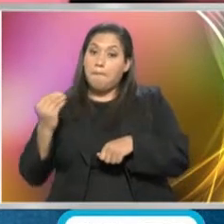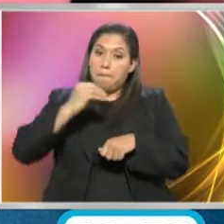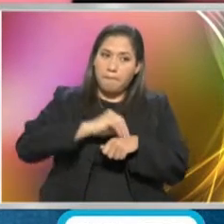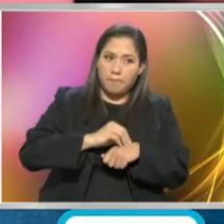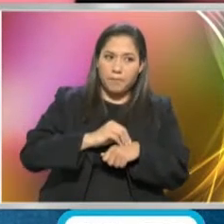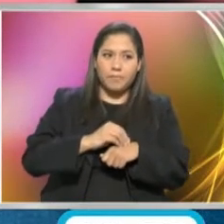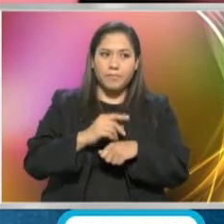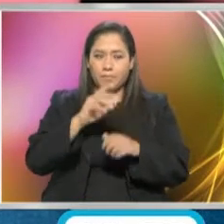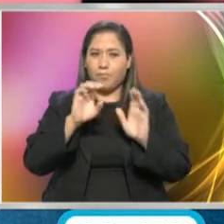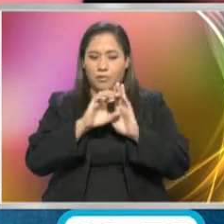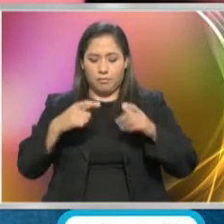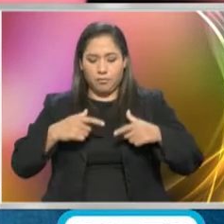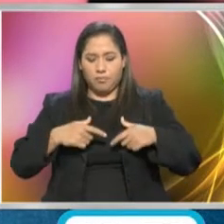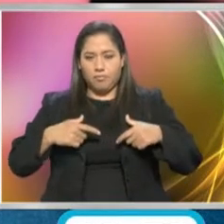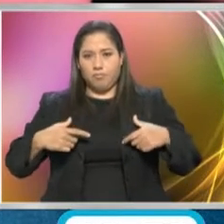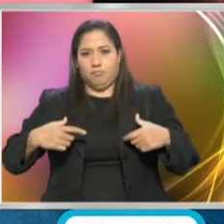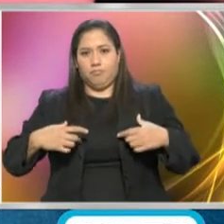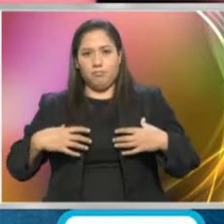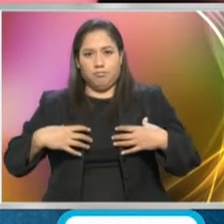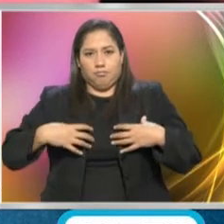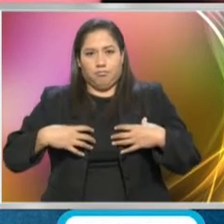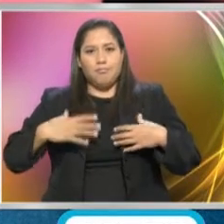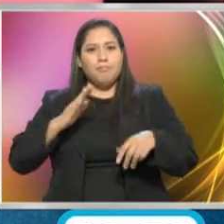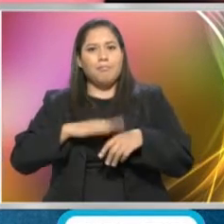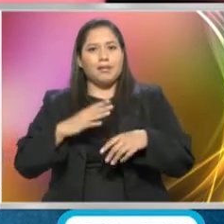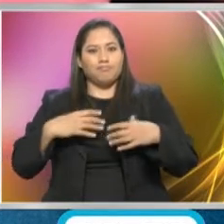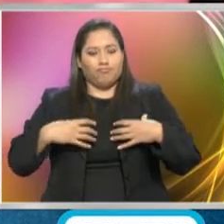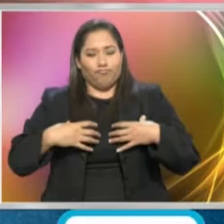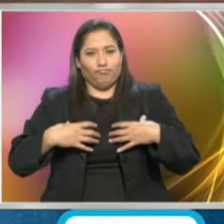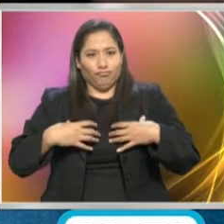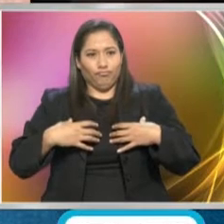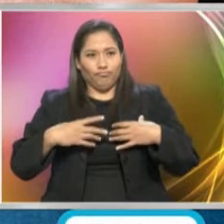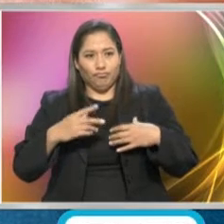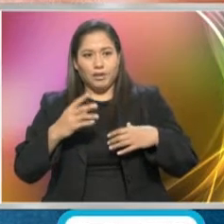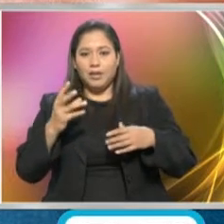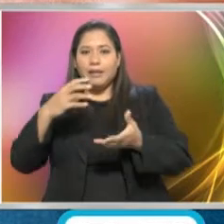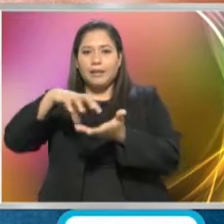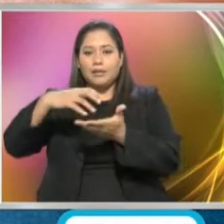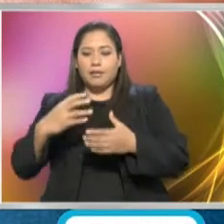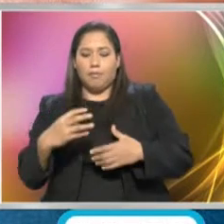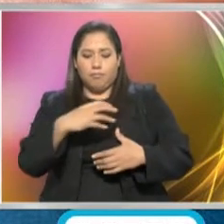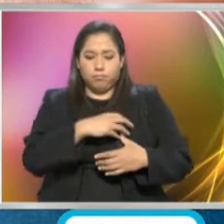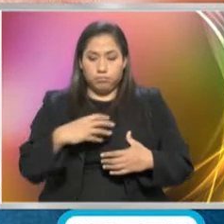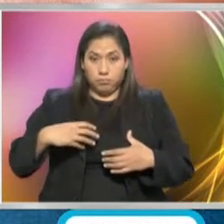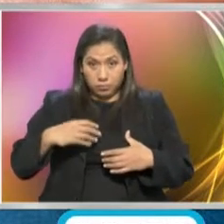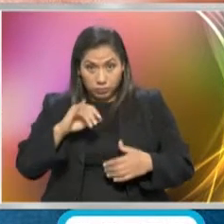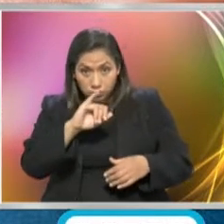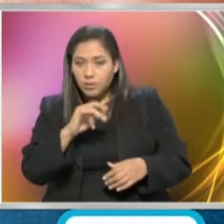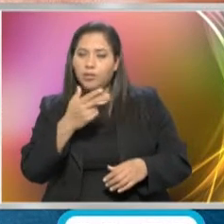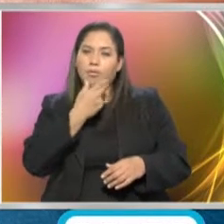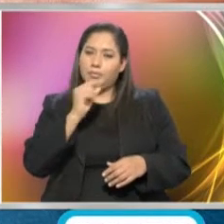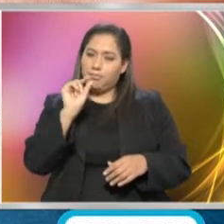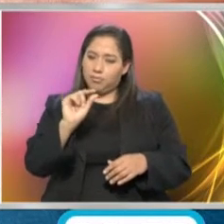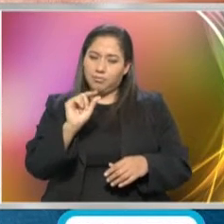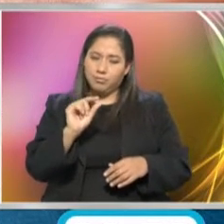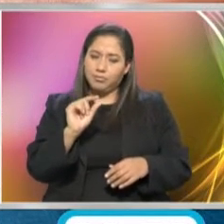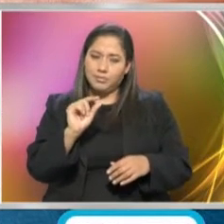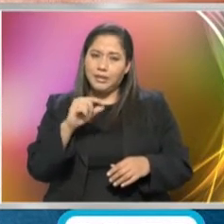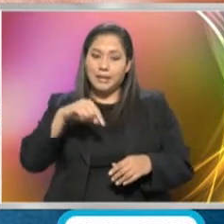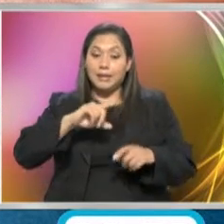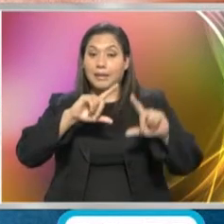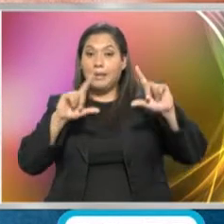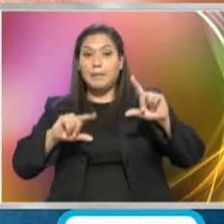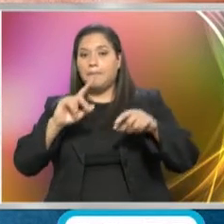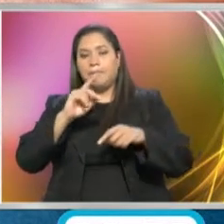en pantalla precisamente, por ejemplo, el pectorales, ¿no es así? ¿Es recurrido este procedimiento? Sí, no es tan común en nuestro